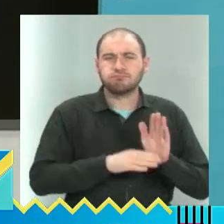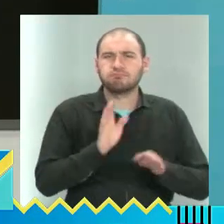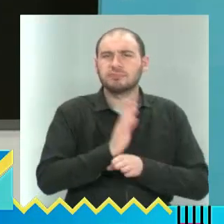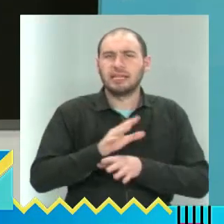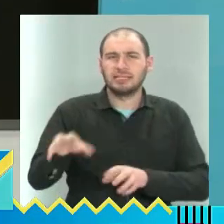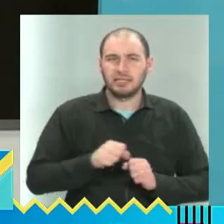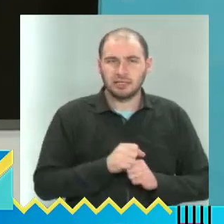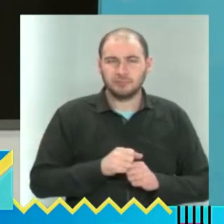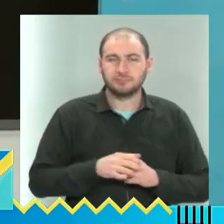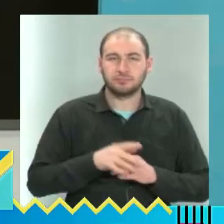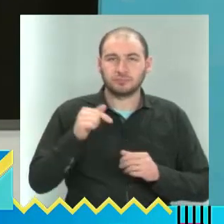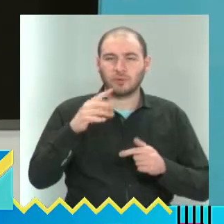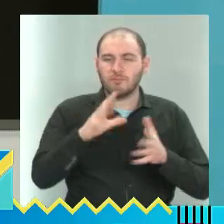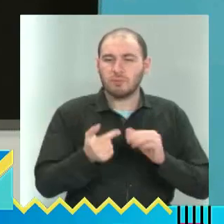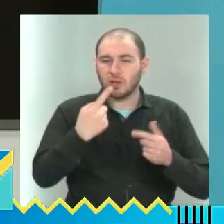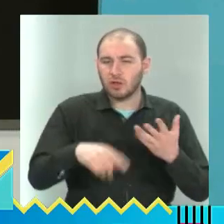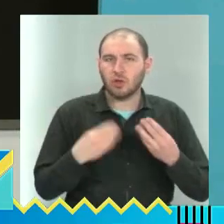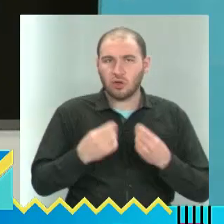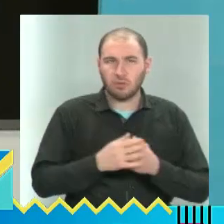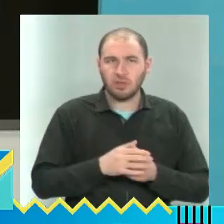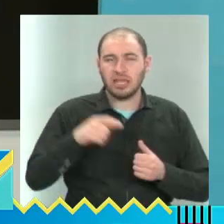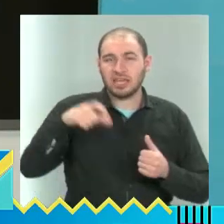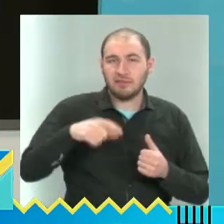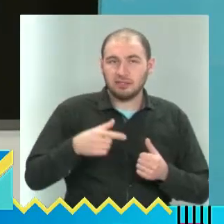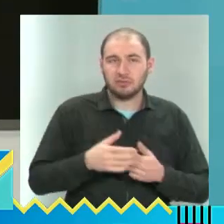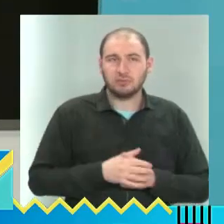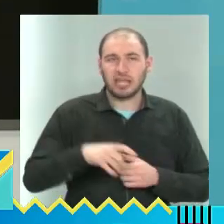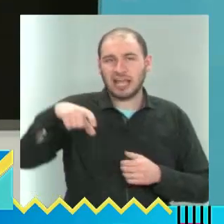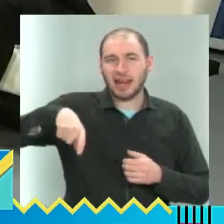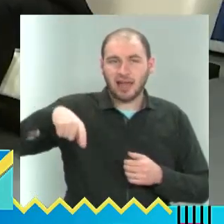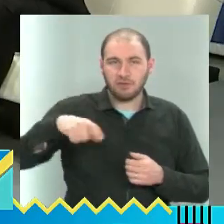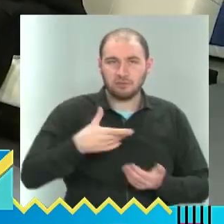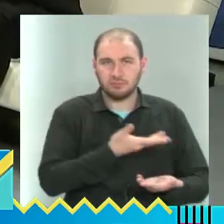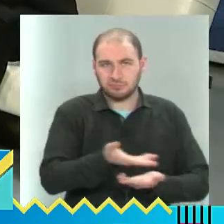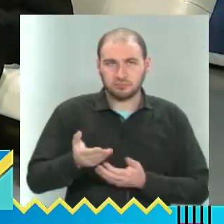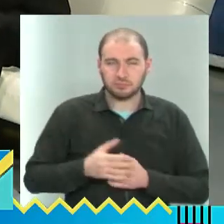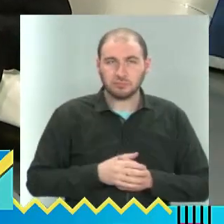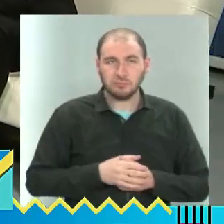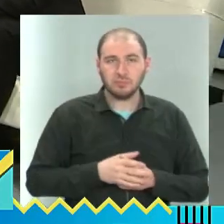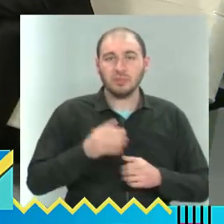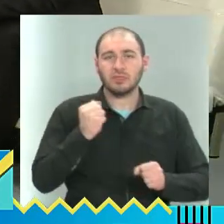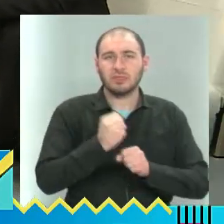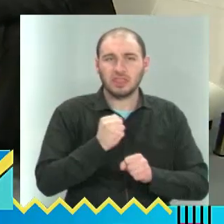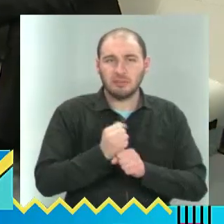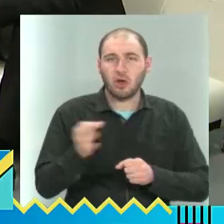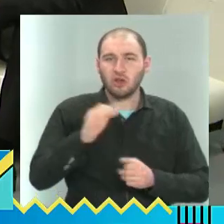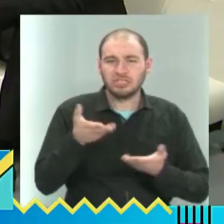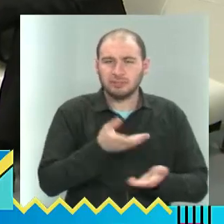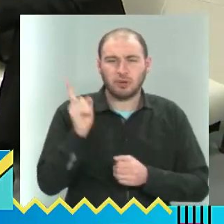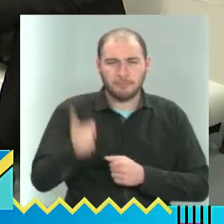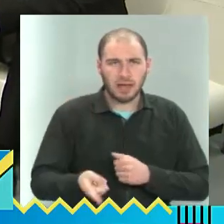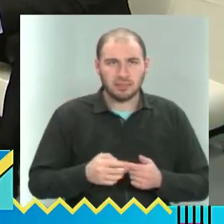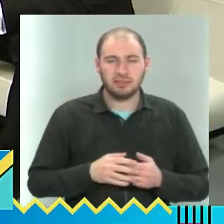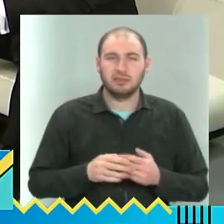personas. Esta explotación se puede hacer en términos de esclavitud o servidumbre, de realizar trabajos o servicios